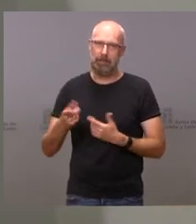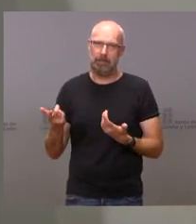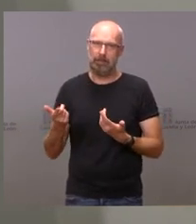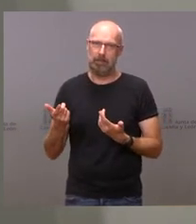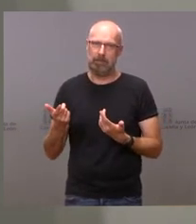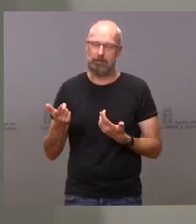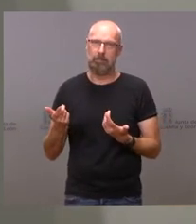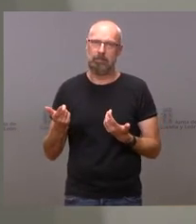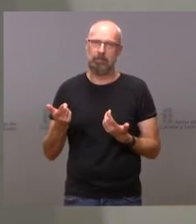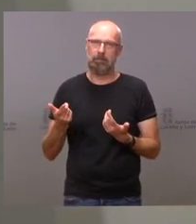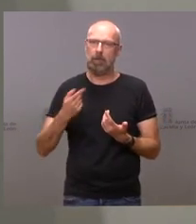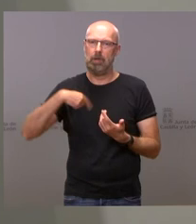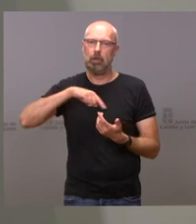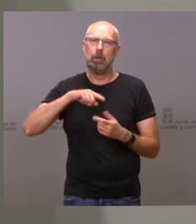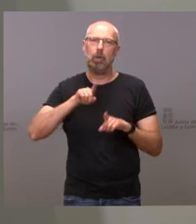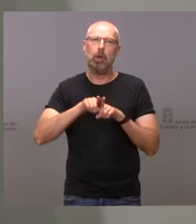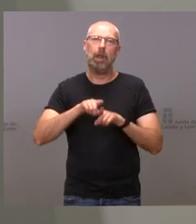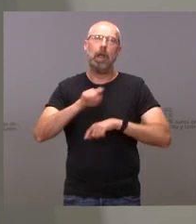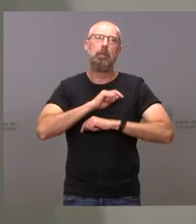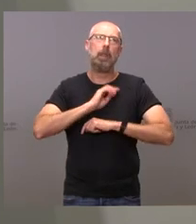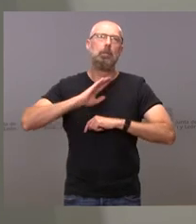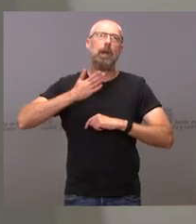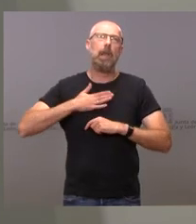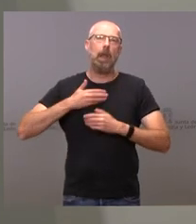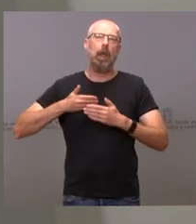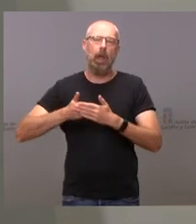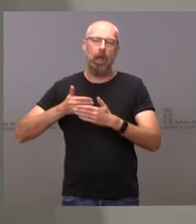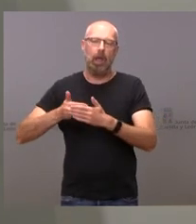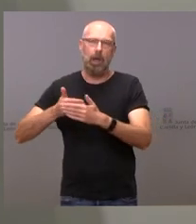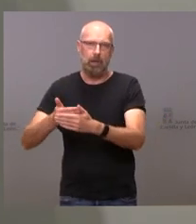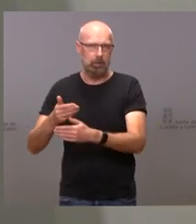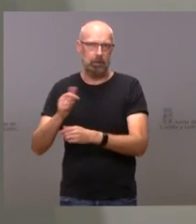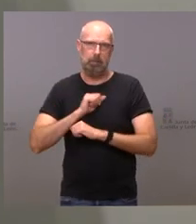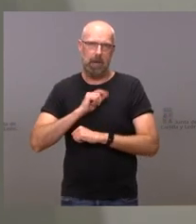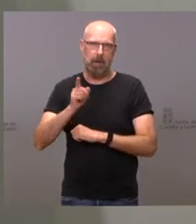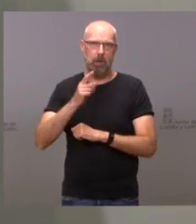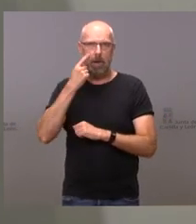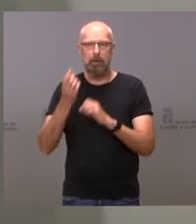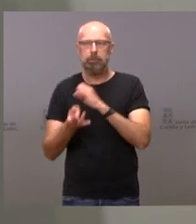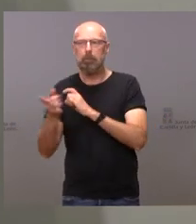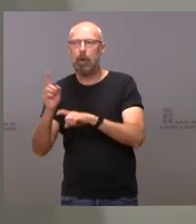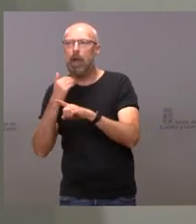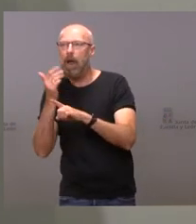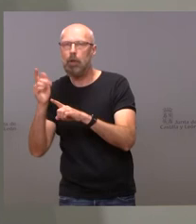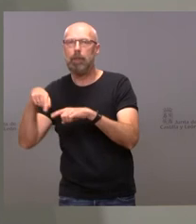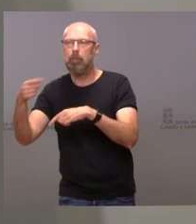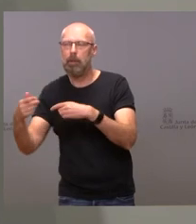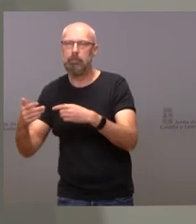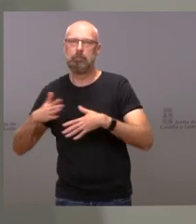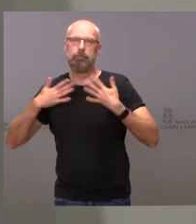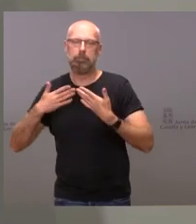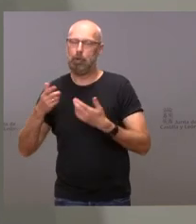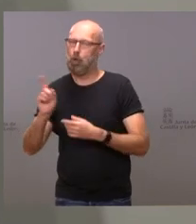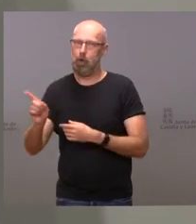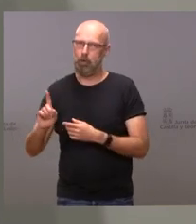es ir esperando a ver qué ocurre mañana, a ver dónde salta la catástrofe para ir improvisando sobre la marcha.